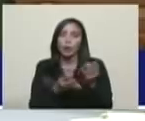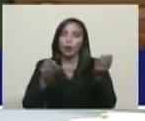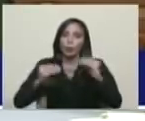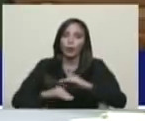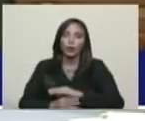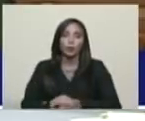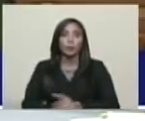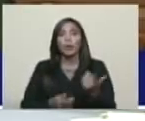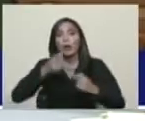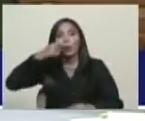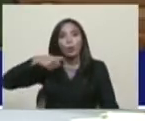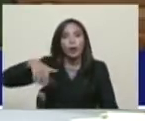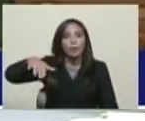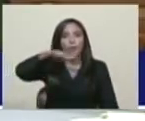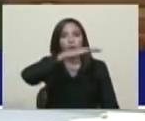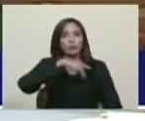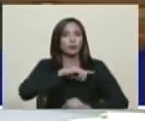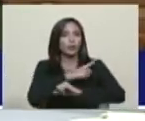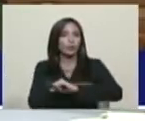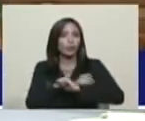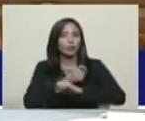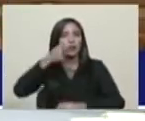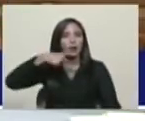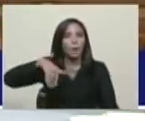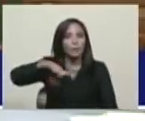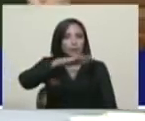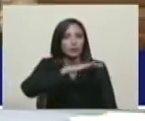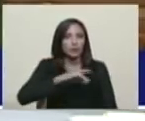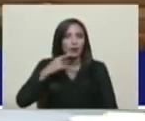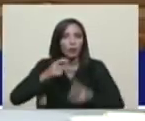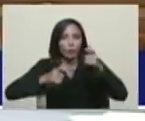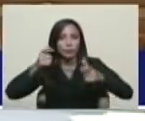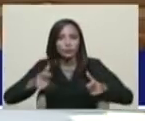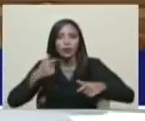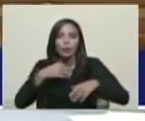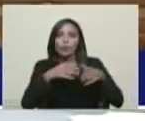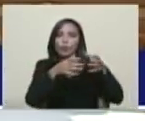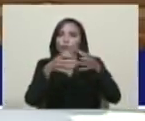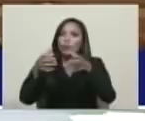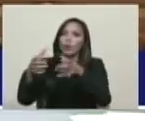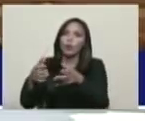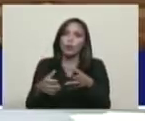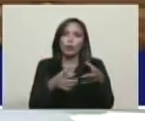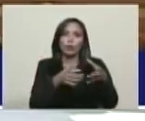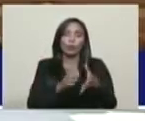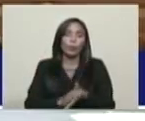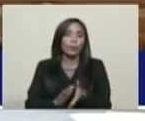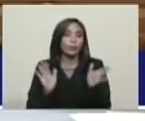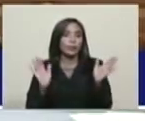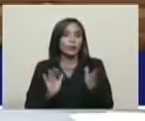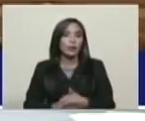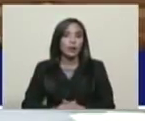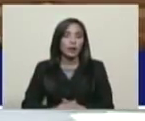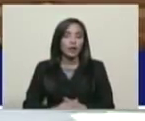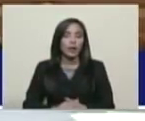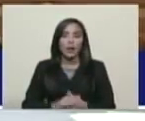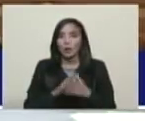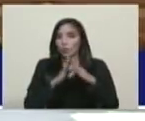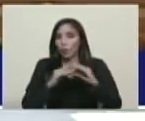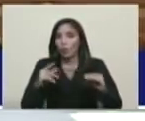fuerza campesina revolucionaria y zamorista, con todos los sectores. Si en algún lugar es necesario